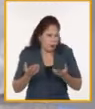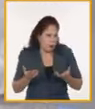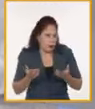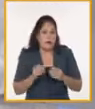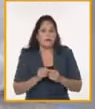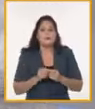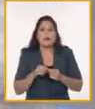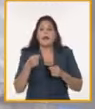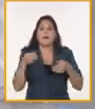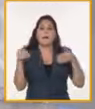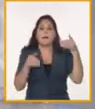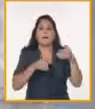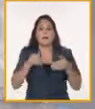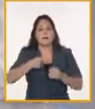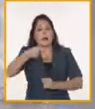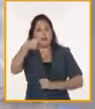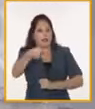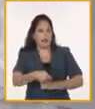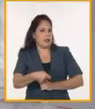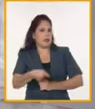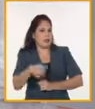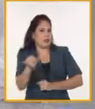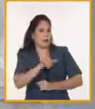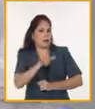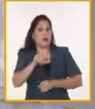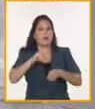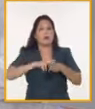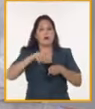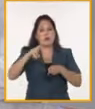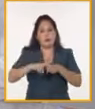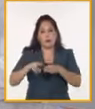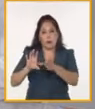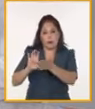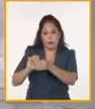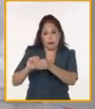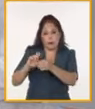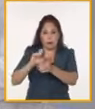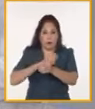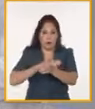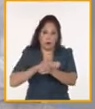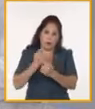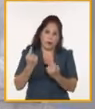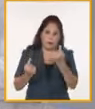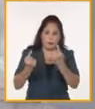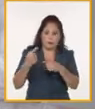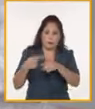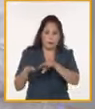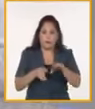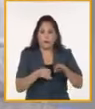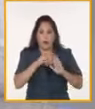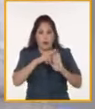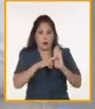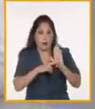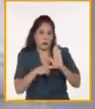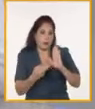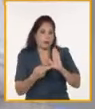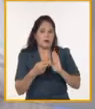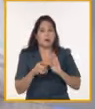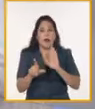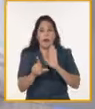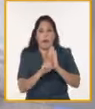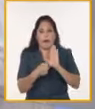a participar en la toma de decisiones directamente un representante de este sector se regula la licitación uno de los